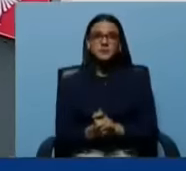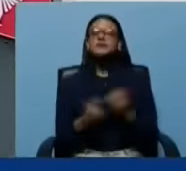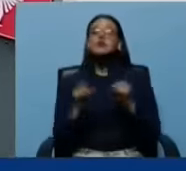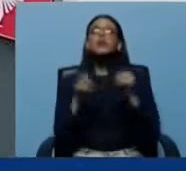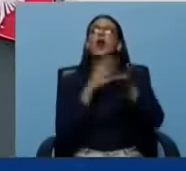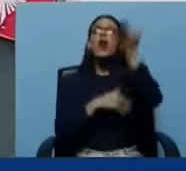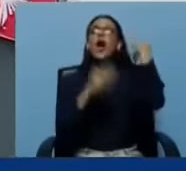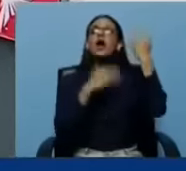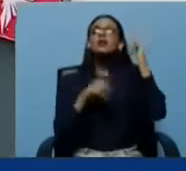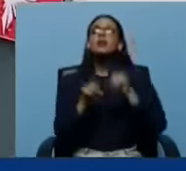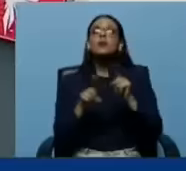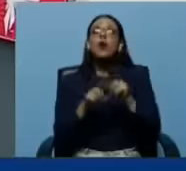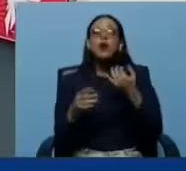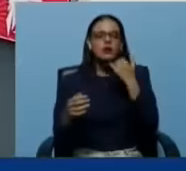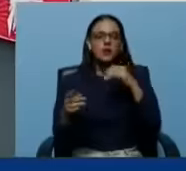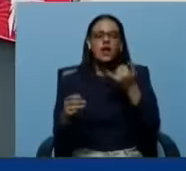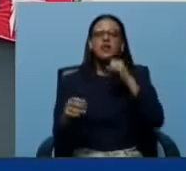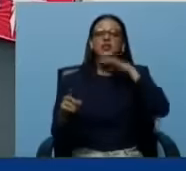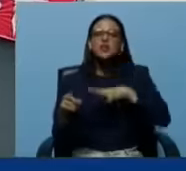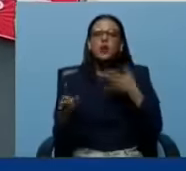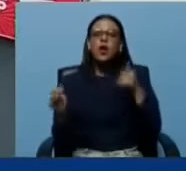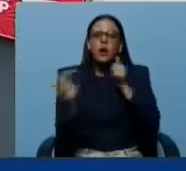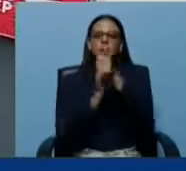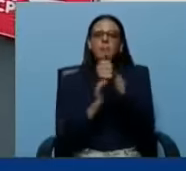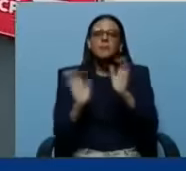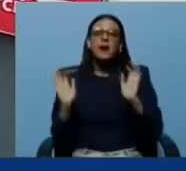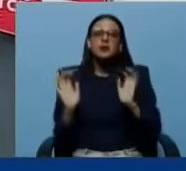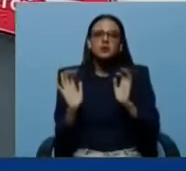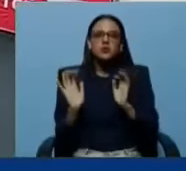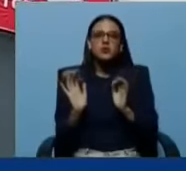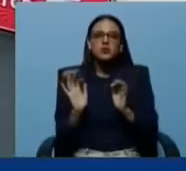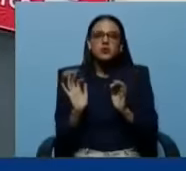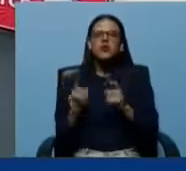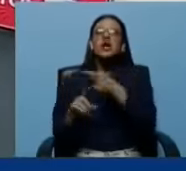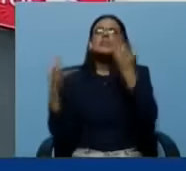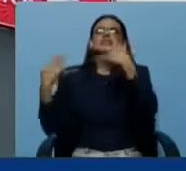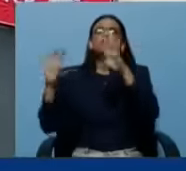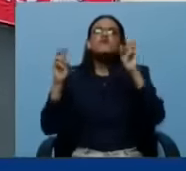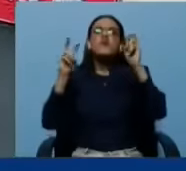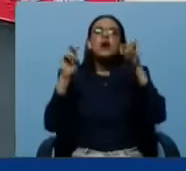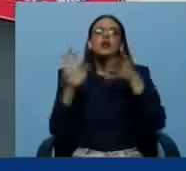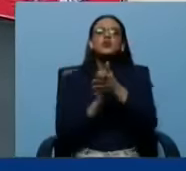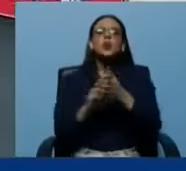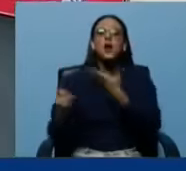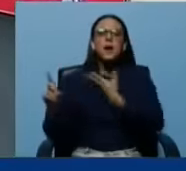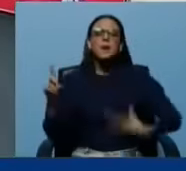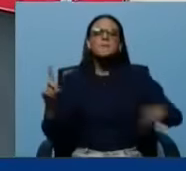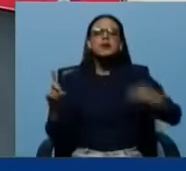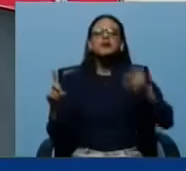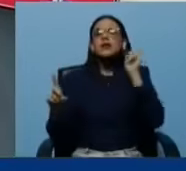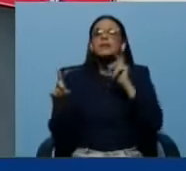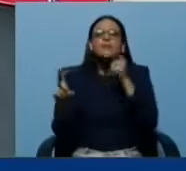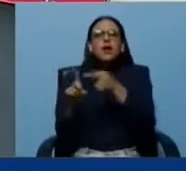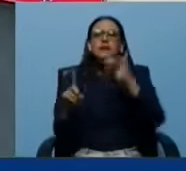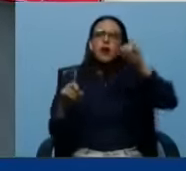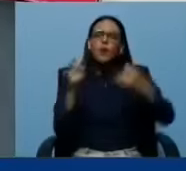temporada, ¿de qué? De Narnia. Presidente de Narnia, le decía el pueblo de Venezuela.